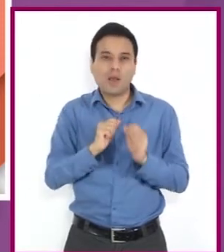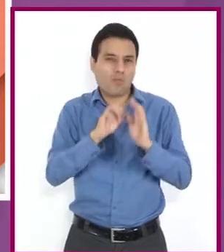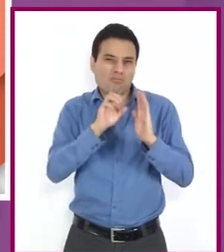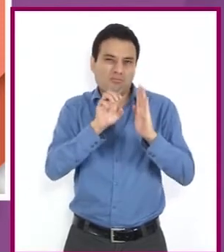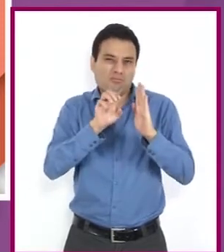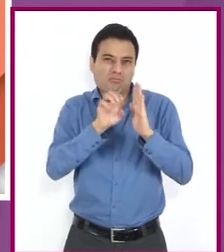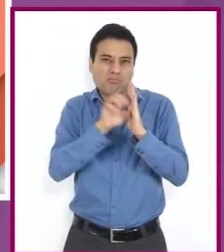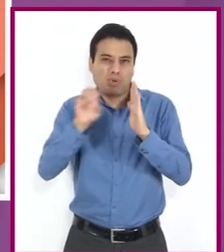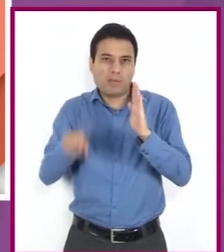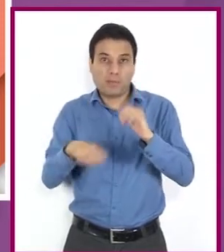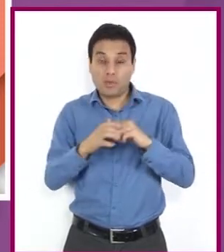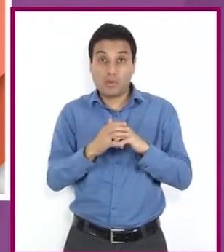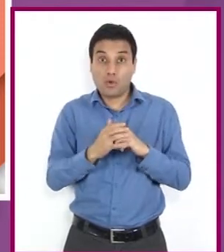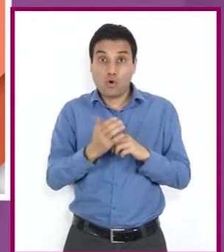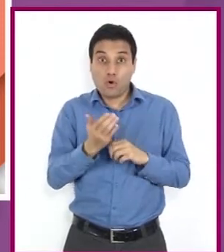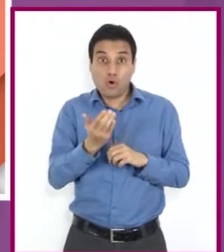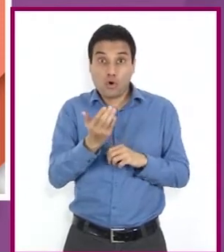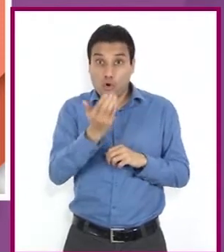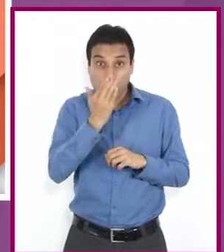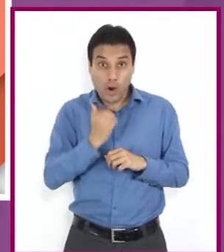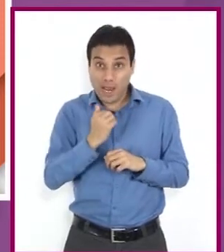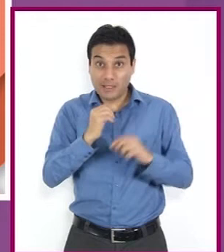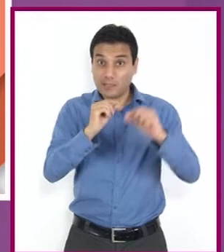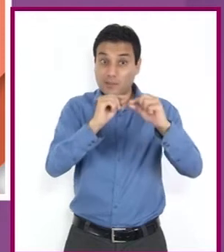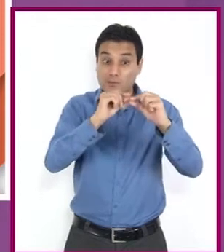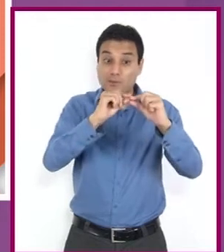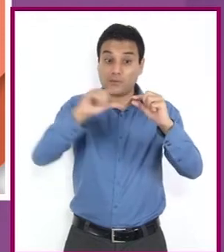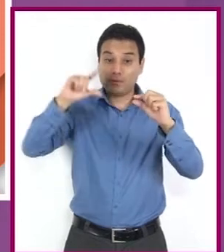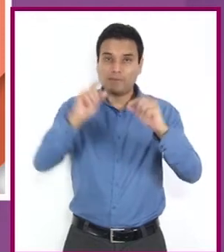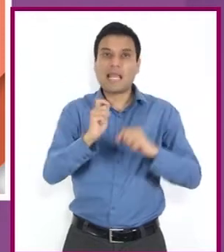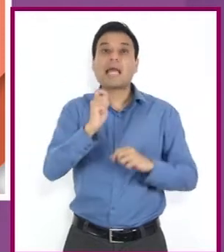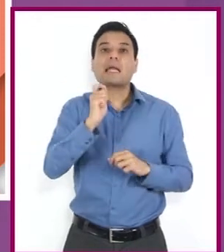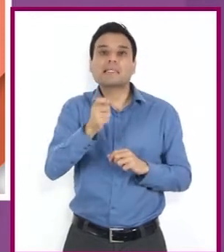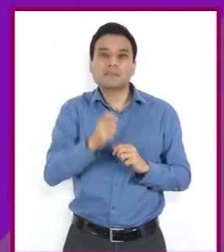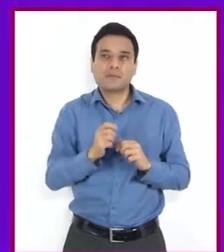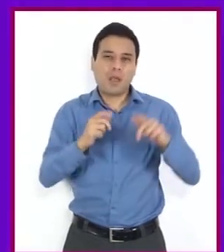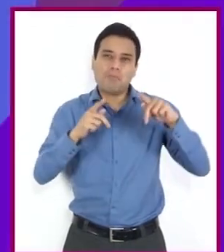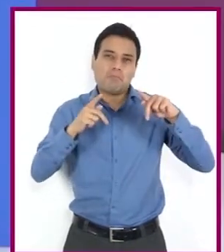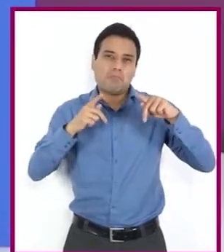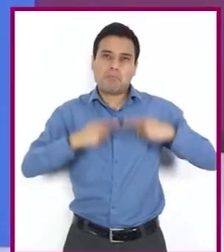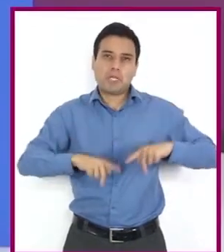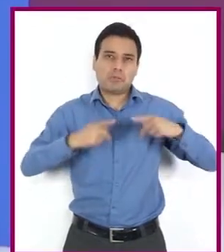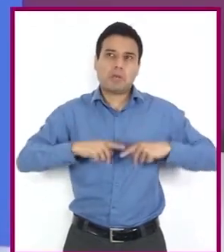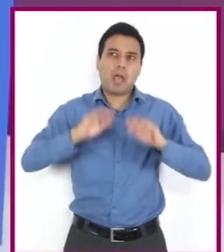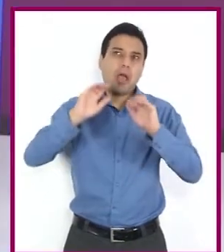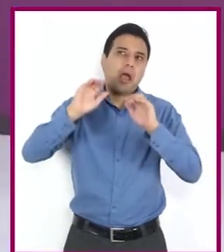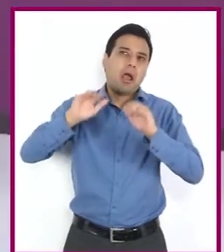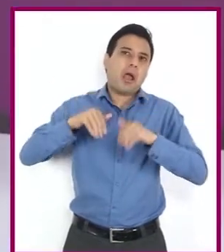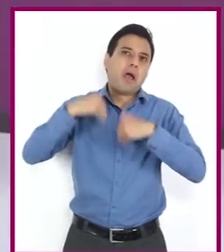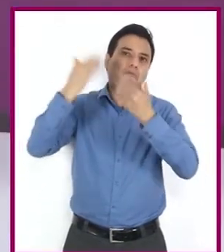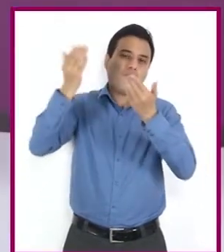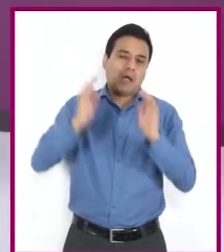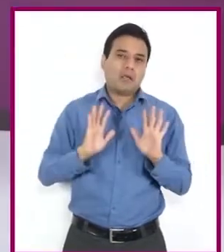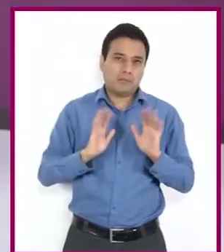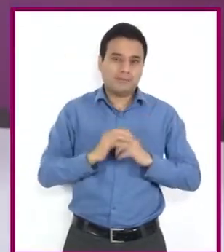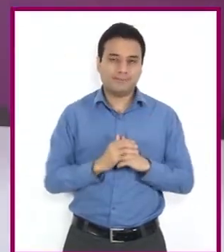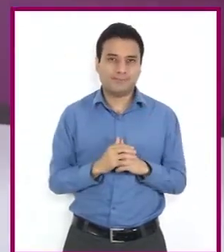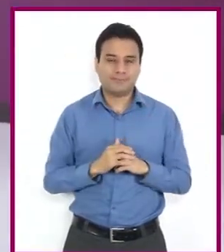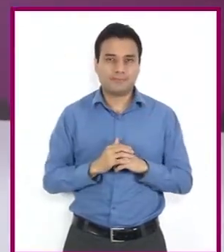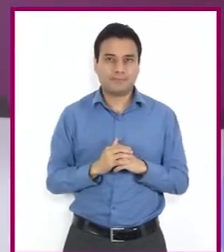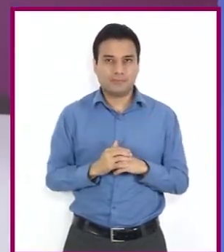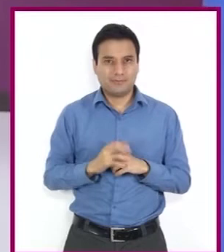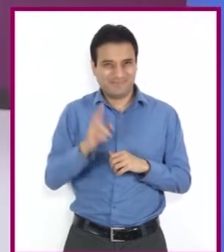recuadro, es un personaje que está fuera o lejos. ¿Ven cómo los dibujos son